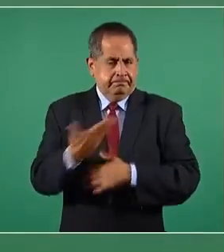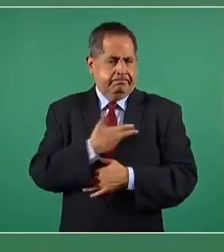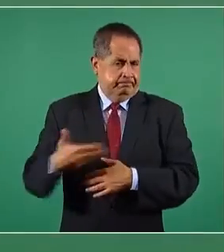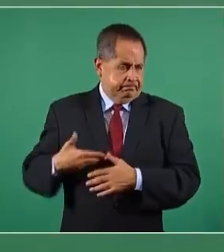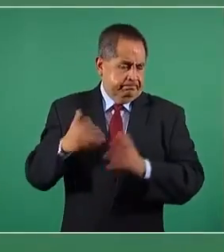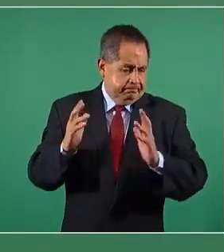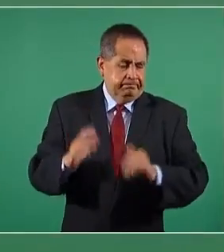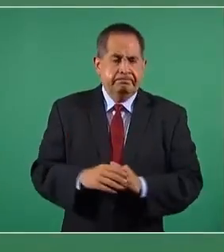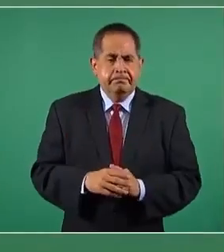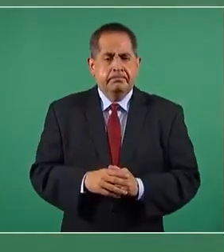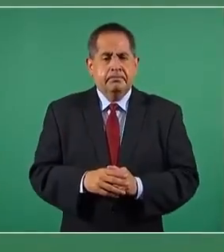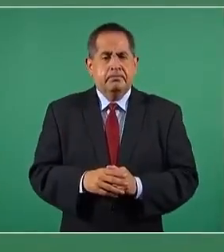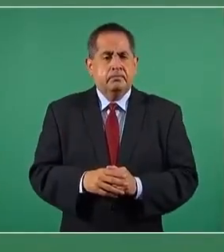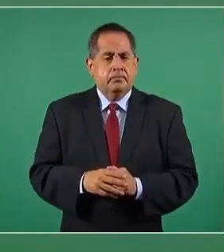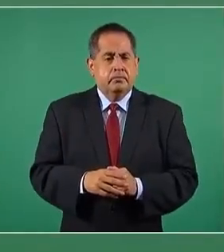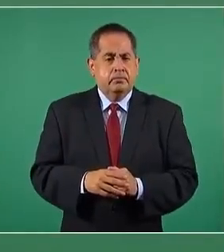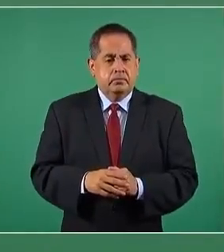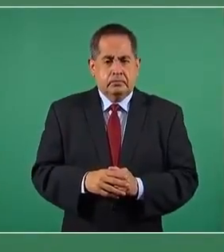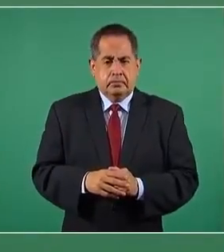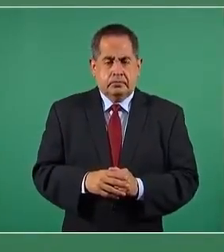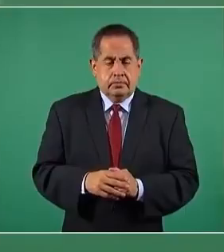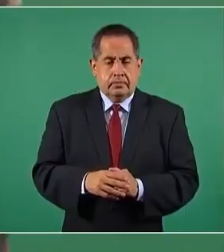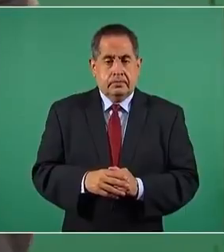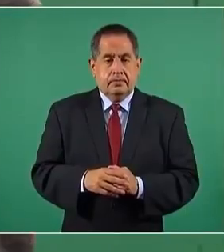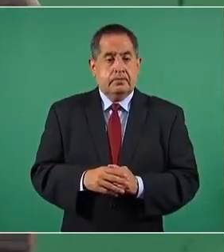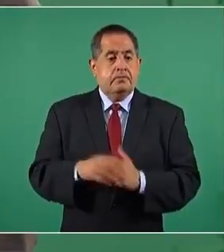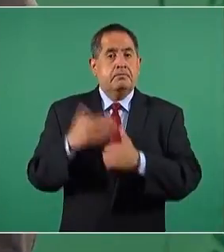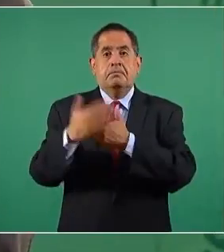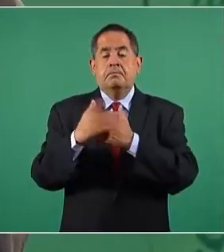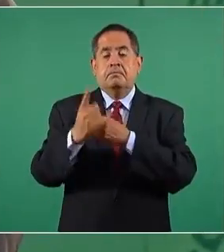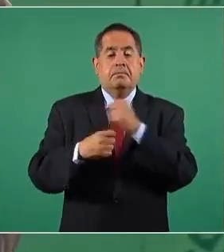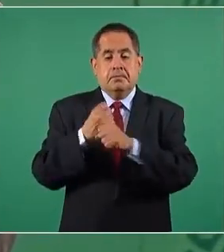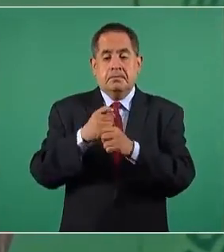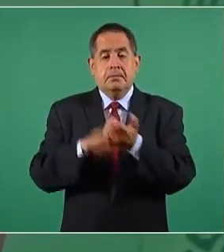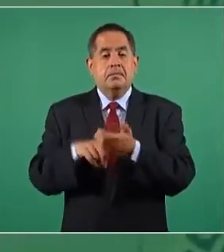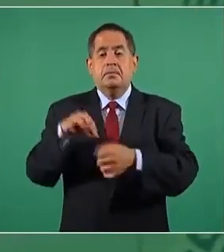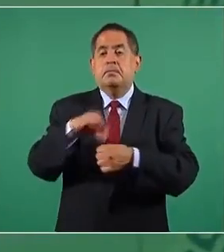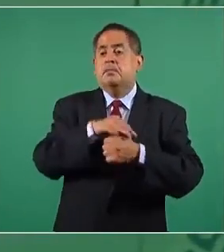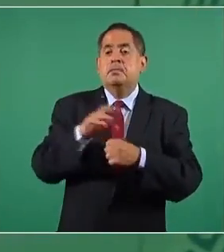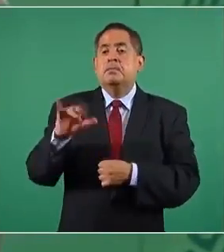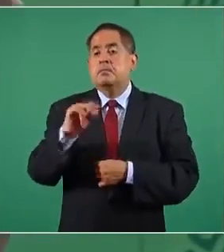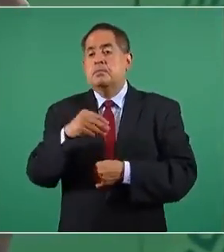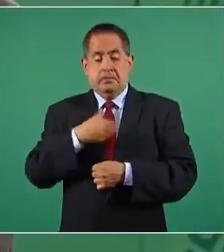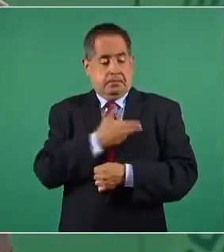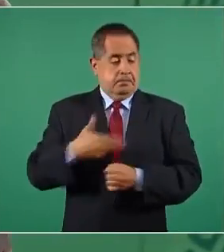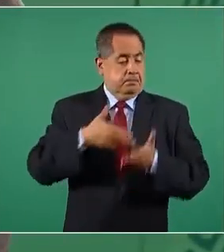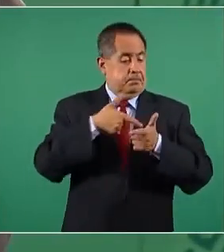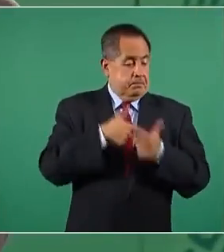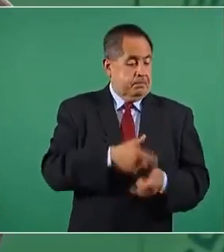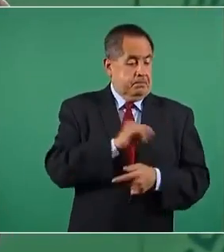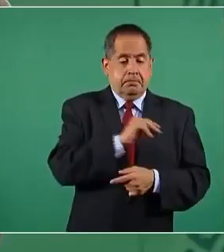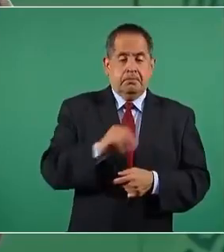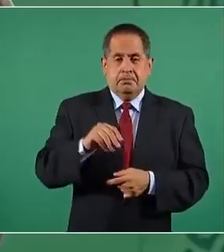ahora, viene la revocación del mandato en marzo. Va a ser